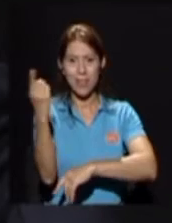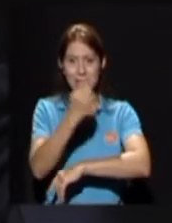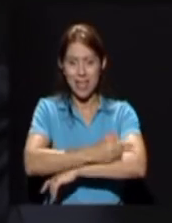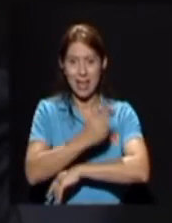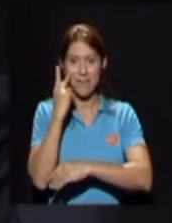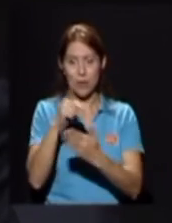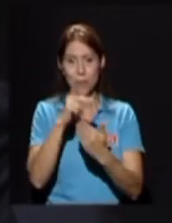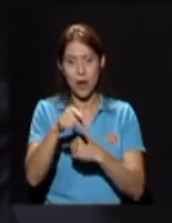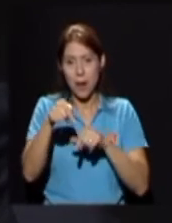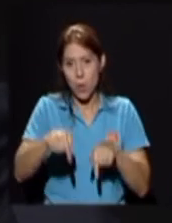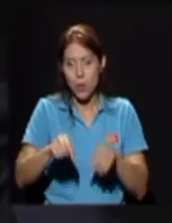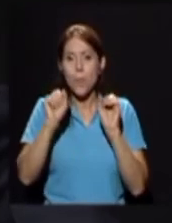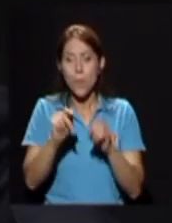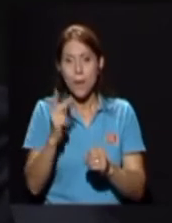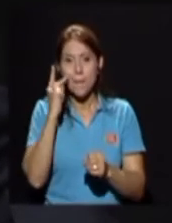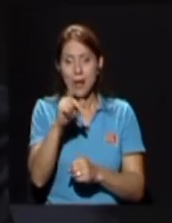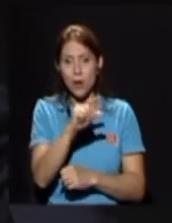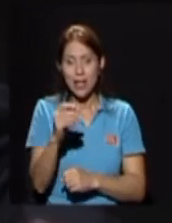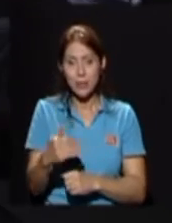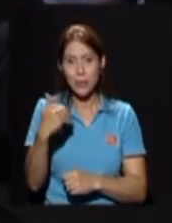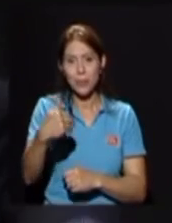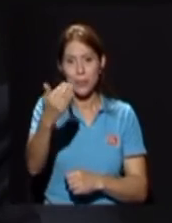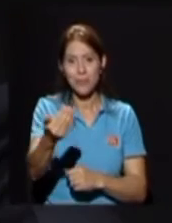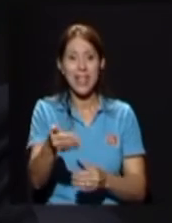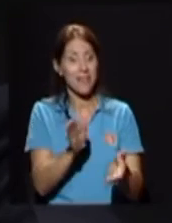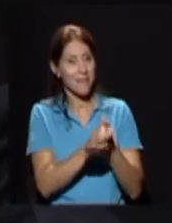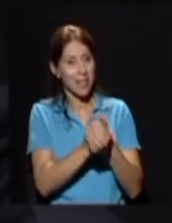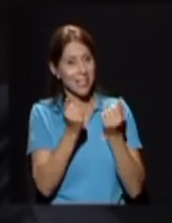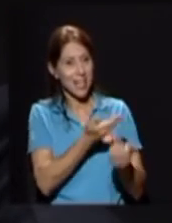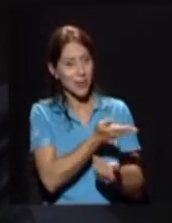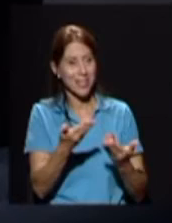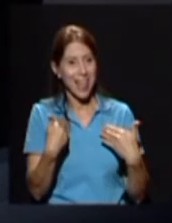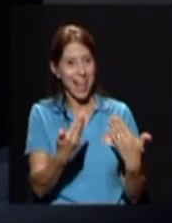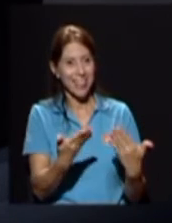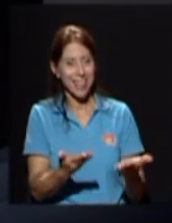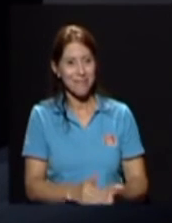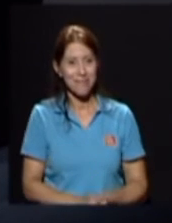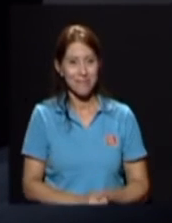acompañaron esta vez, lo sigan haciendo, y felicitaciones, adelante. Gracias.